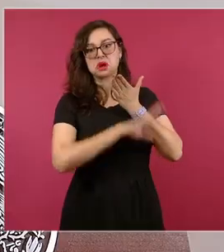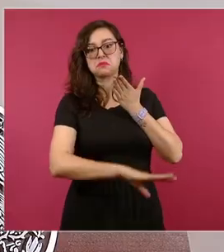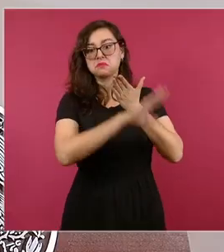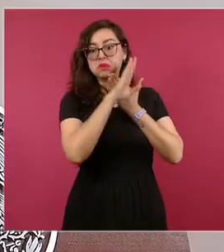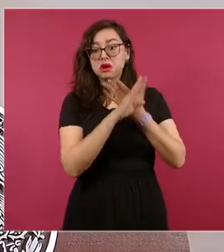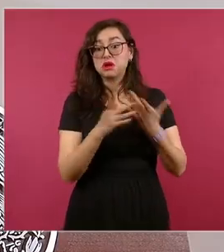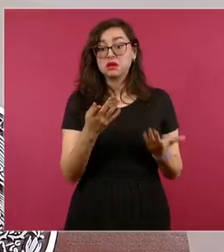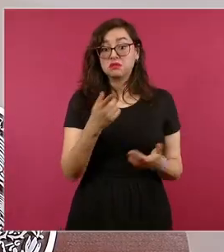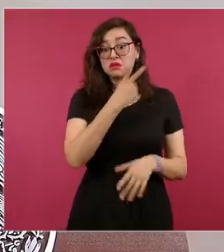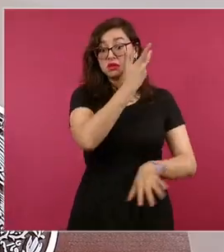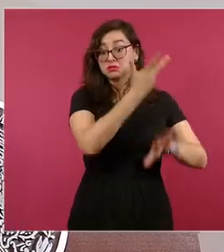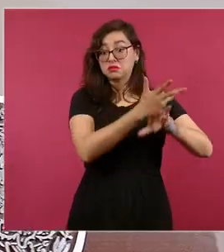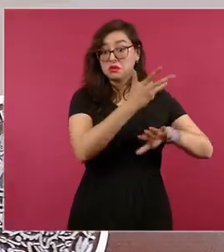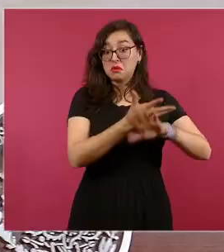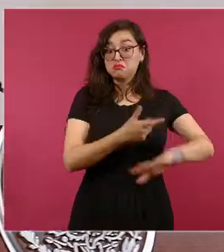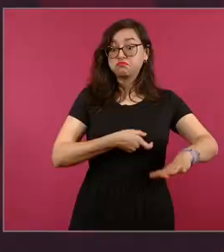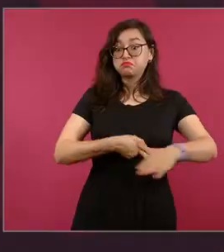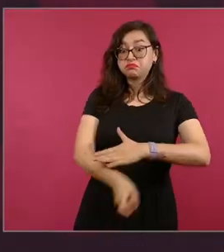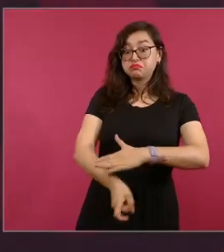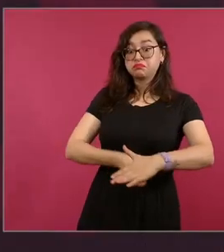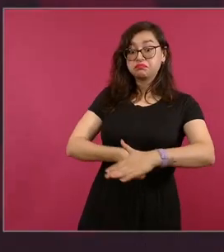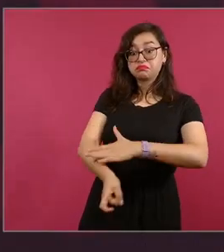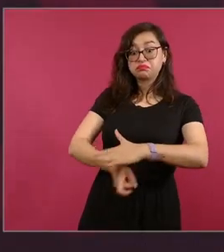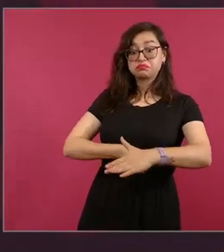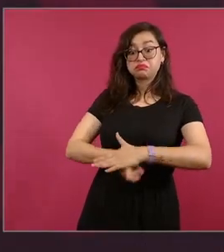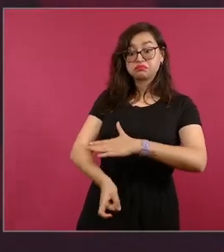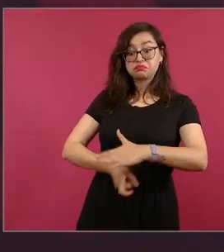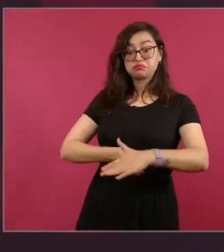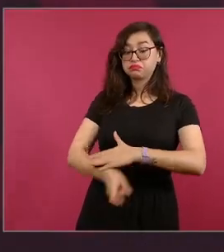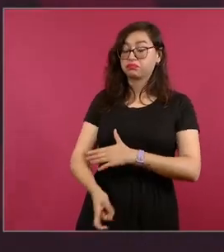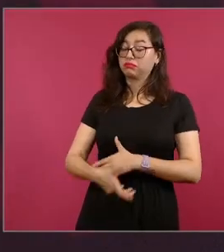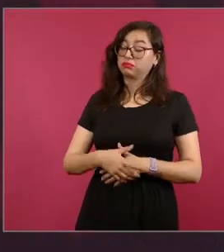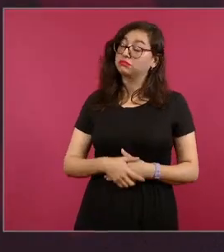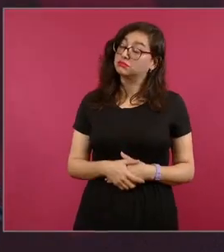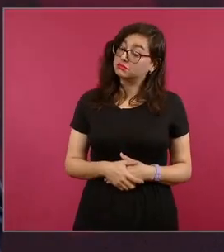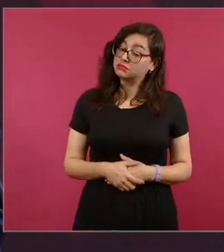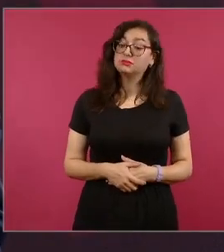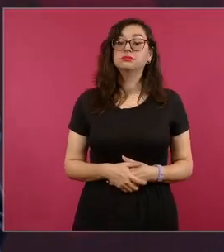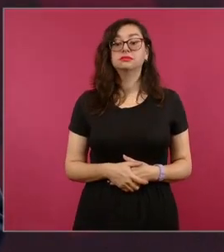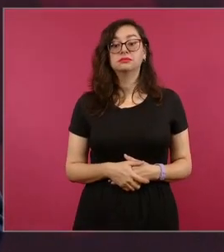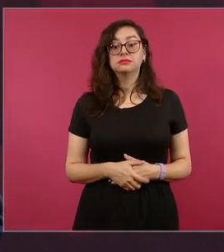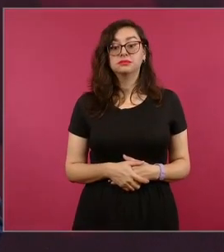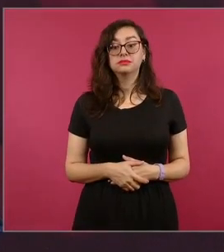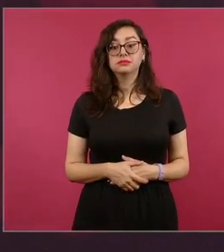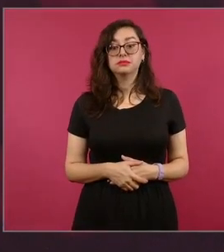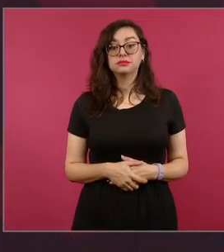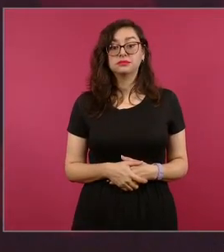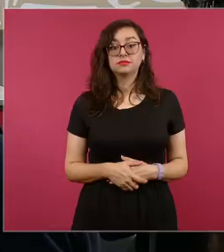algo muy parecido a la subversión.